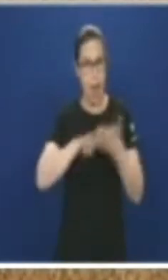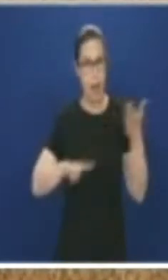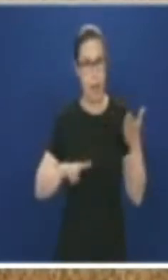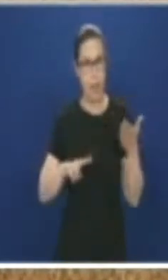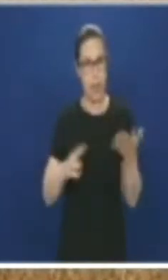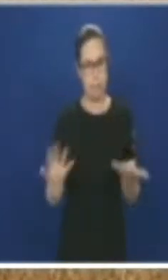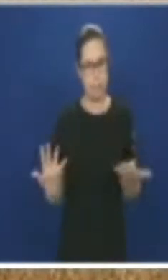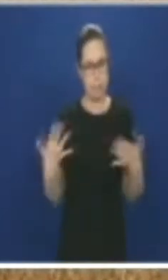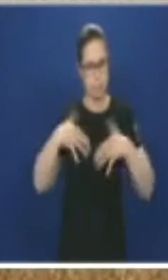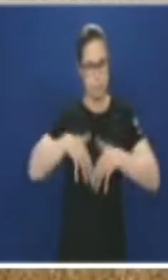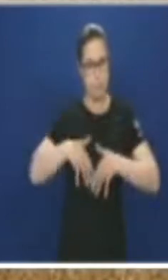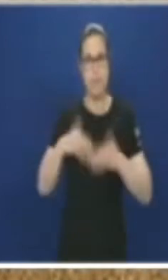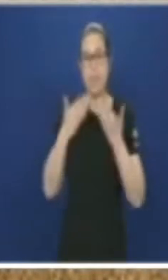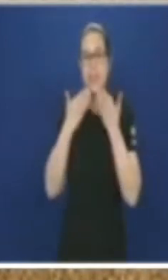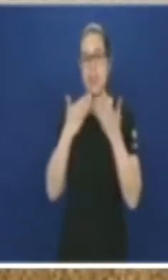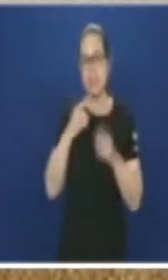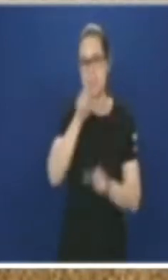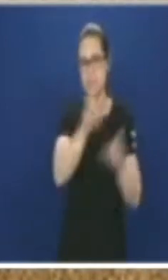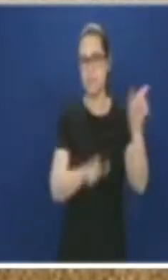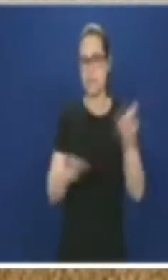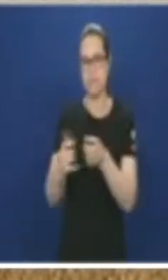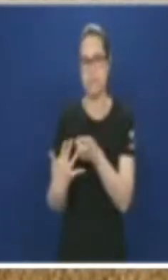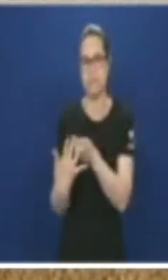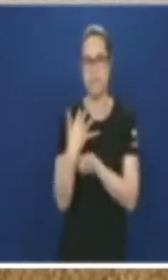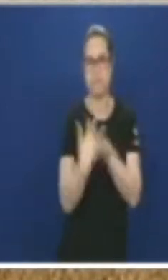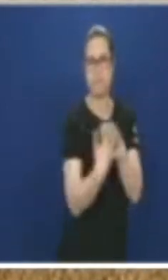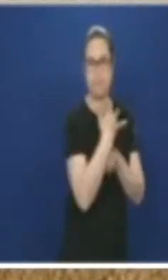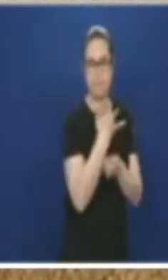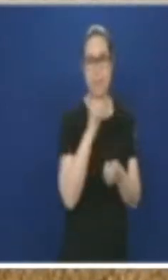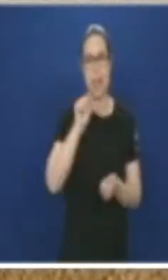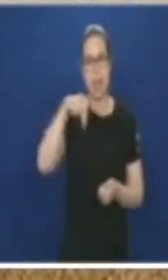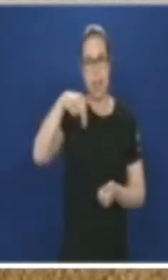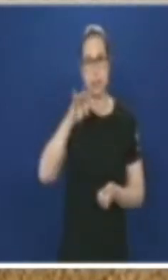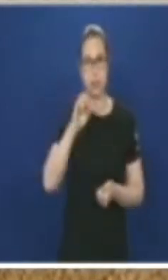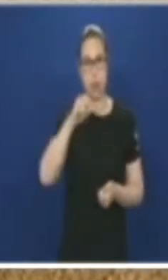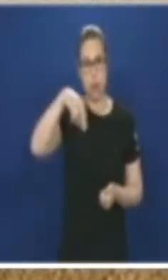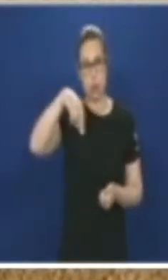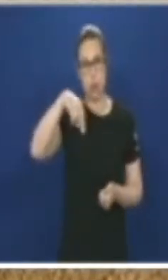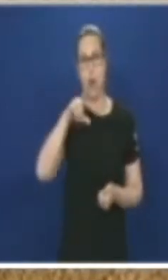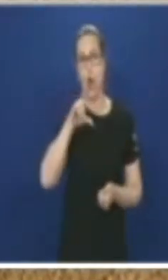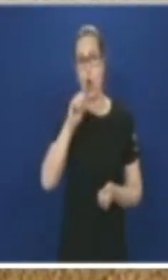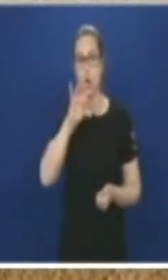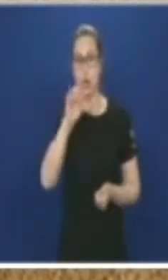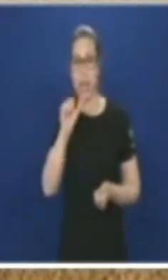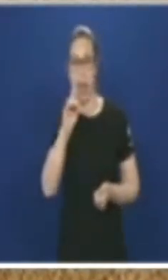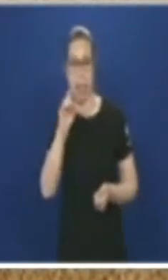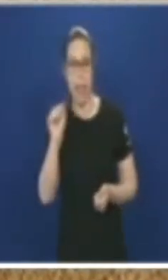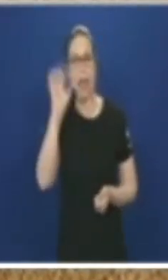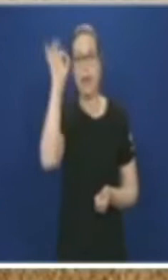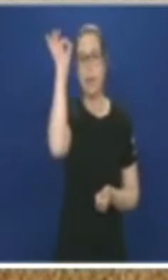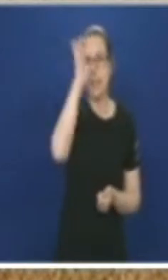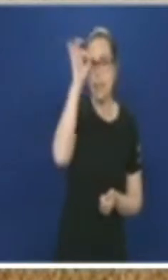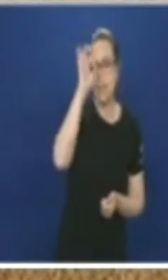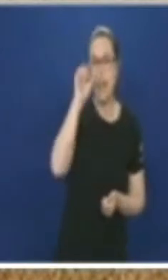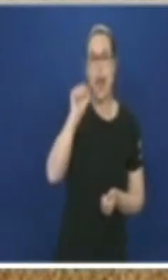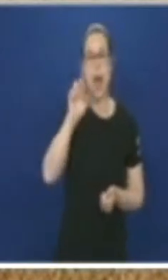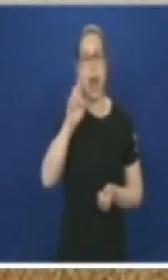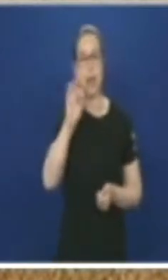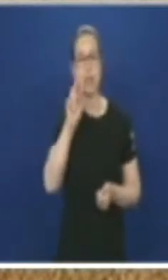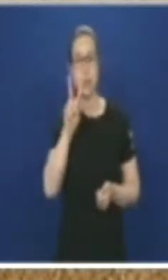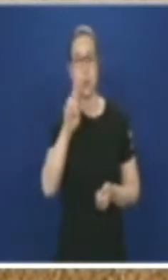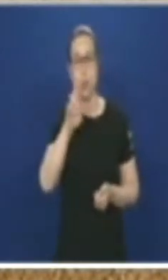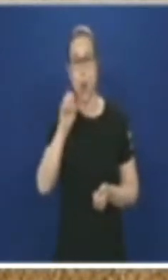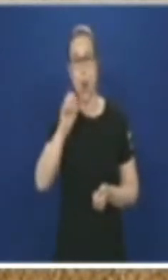como Antón Losada Diéguez, Vicente Risco, Daniel Rodríguez Castelao, Arturo Noguerol, Florentino